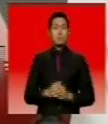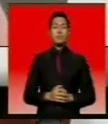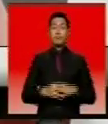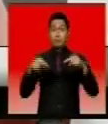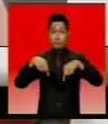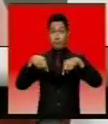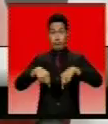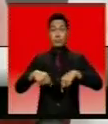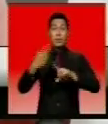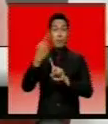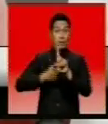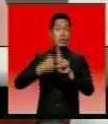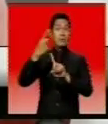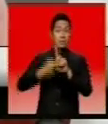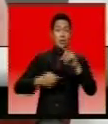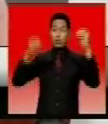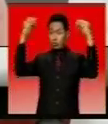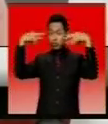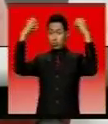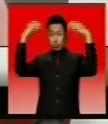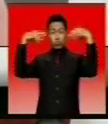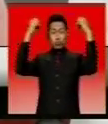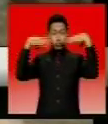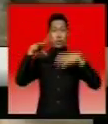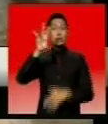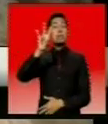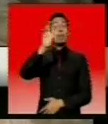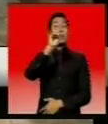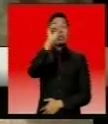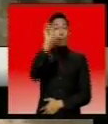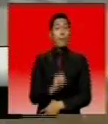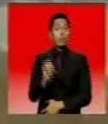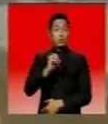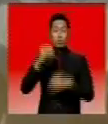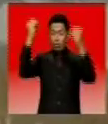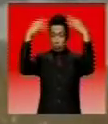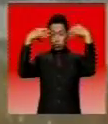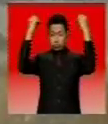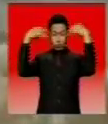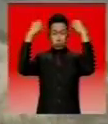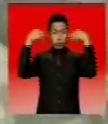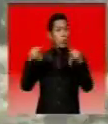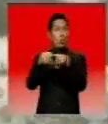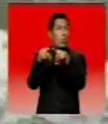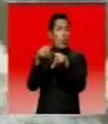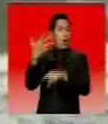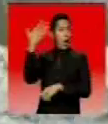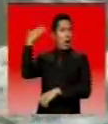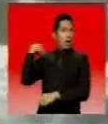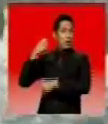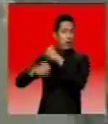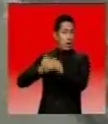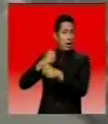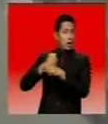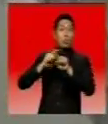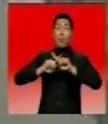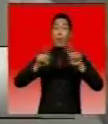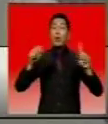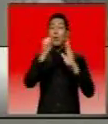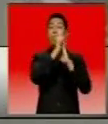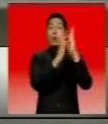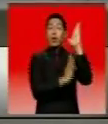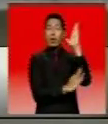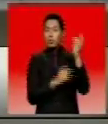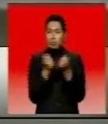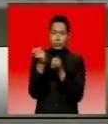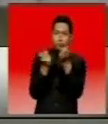70% de lo que llovió en el mismo mes el año pasado. Igual han podido ser paliadas gracias a nuestros proyectos de control